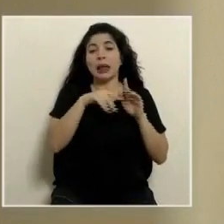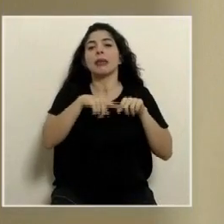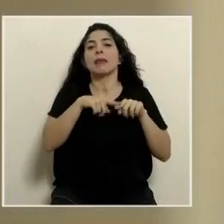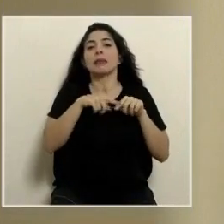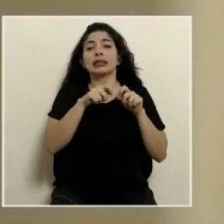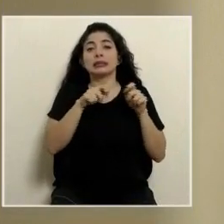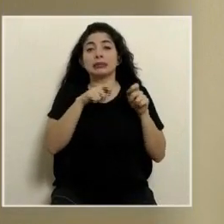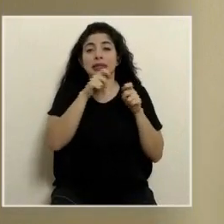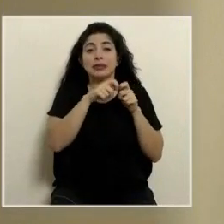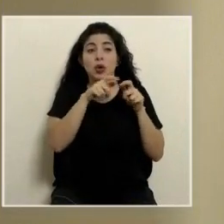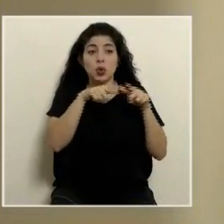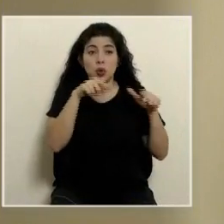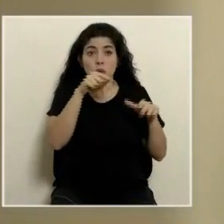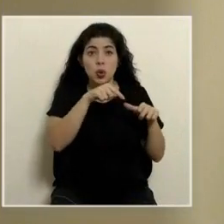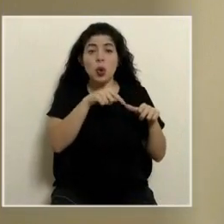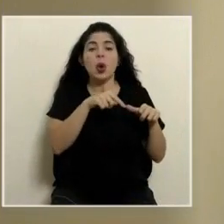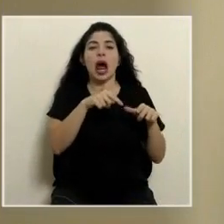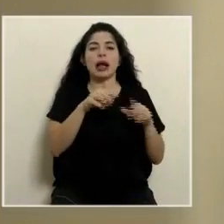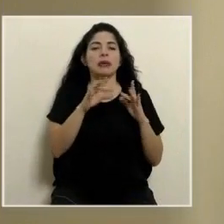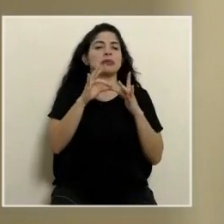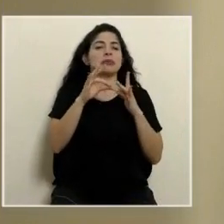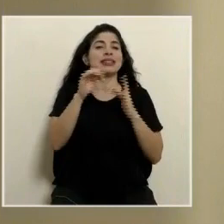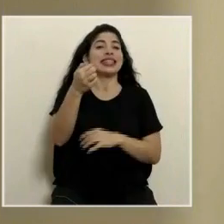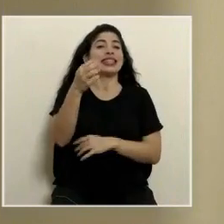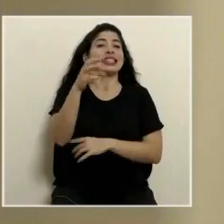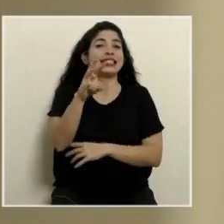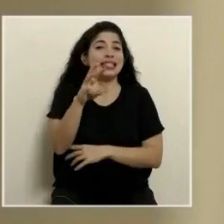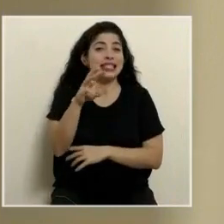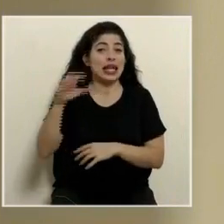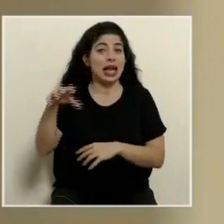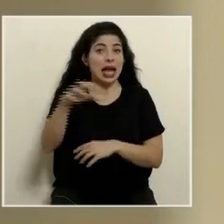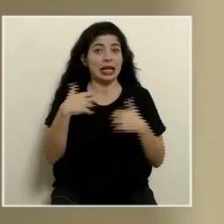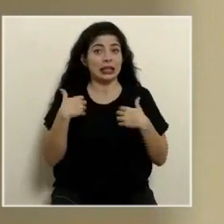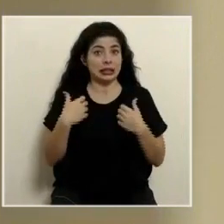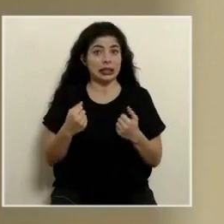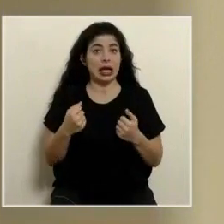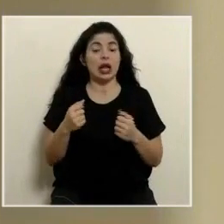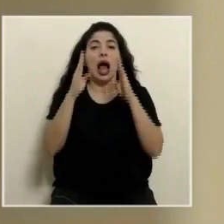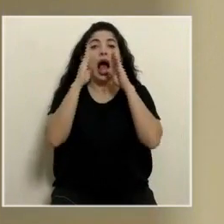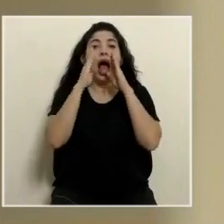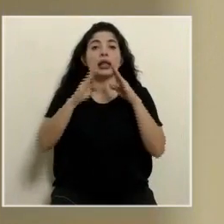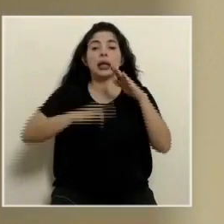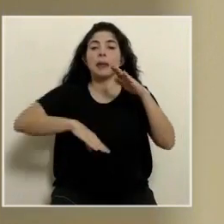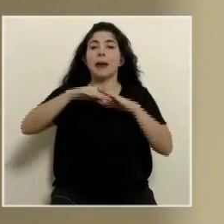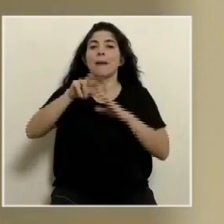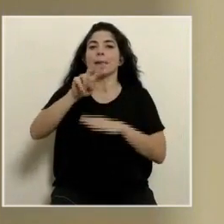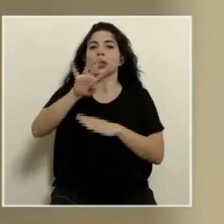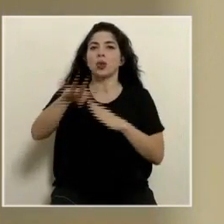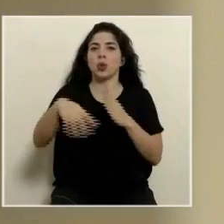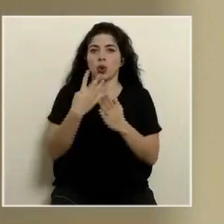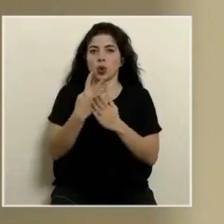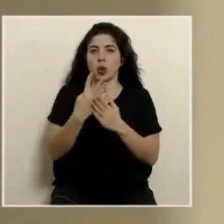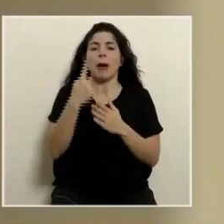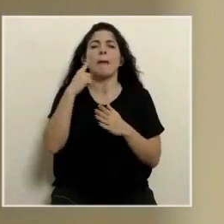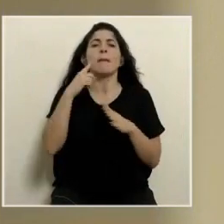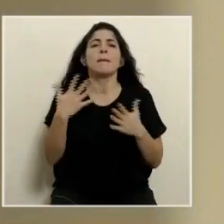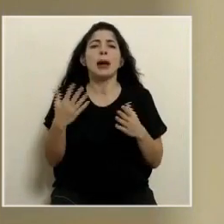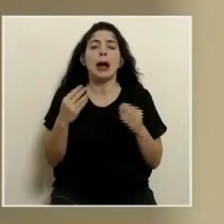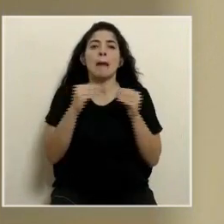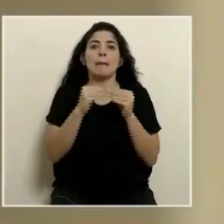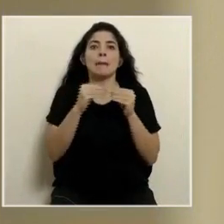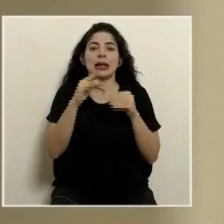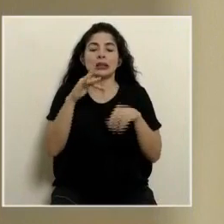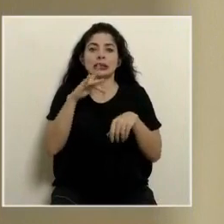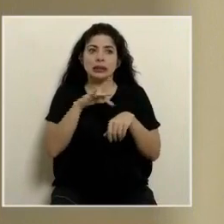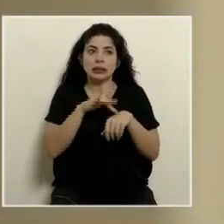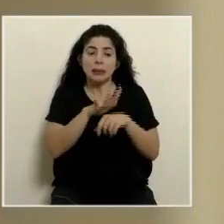una, particularmente en 16 áreas de salud, la atención hasta 24 horas. Y esto es para hacer una detección más temprana de